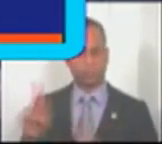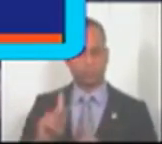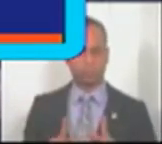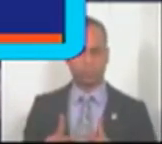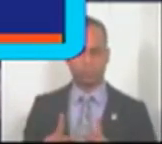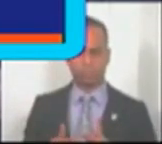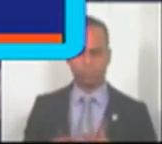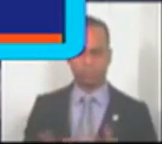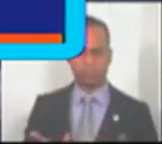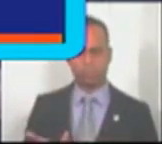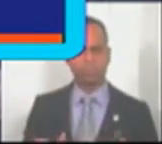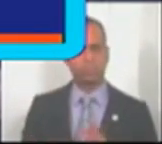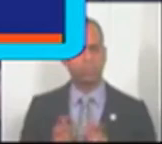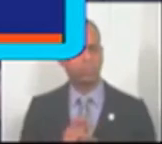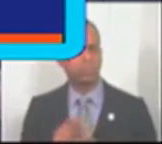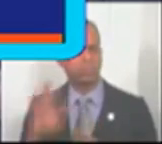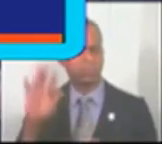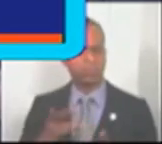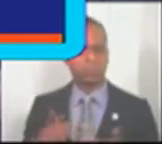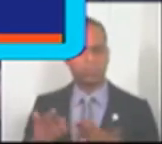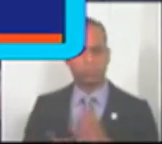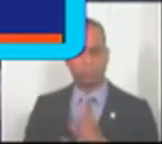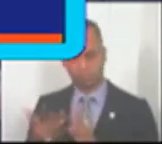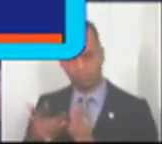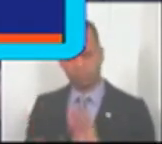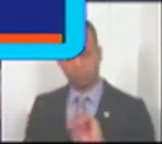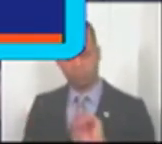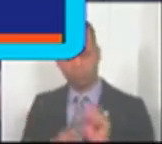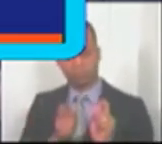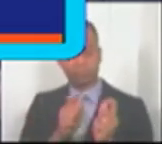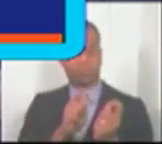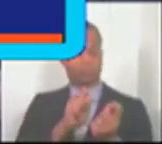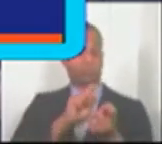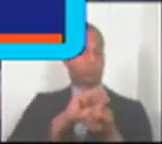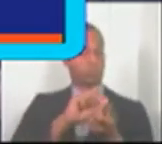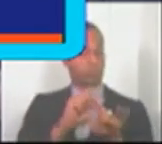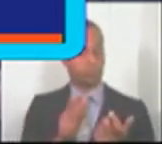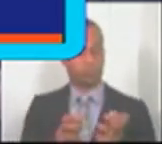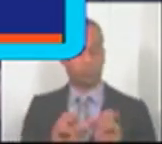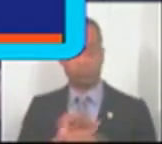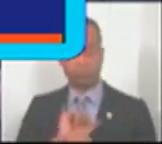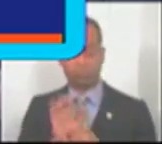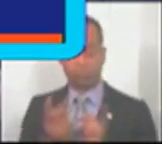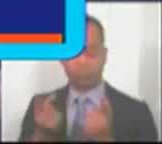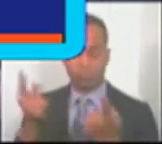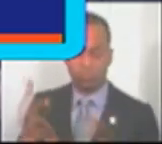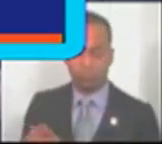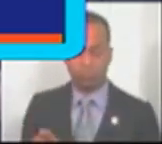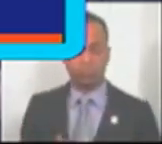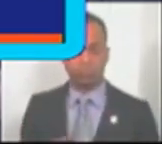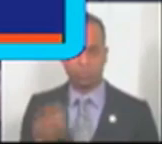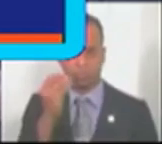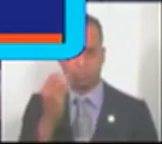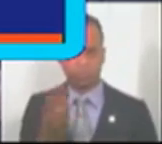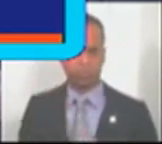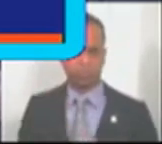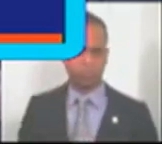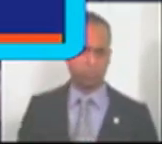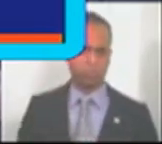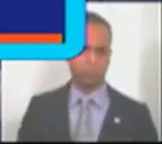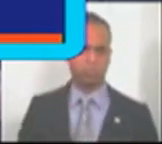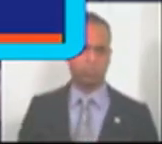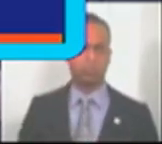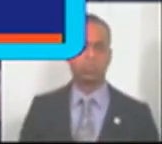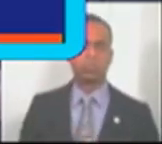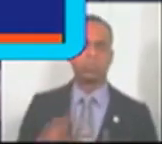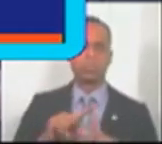La revolución tecnológica produce, y la pandemia, imagínate los efectos que produce, que acaba de describir Abraham, pero la